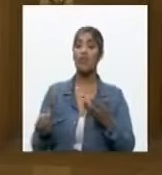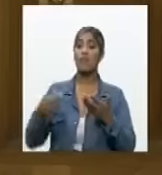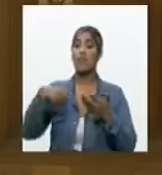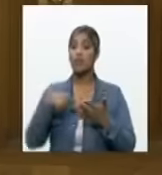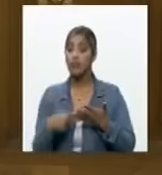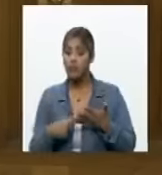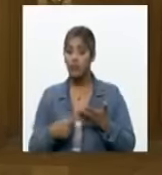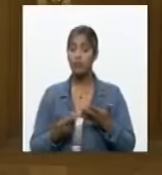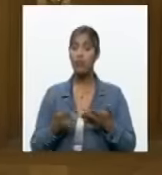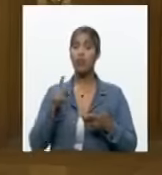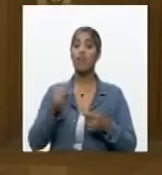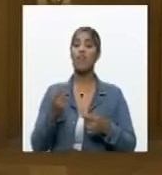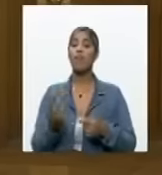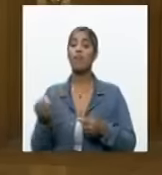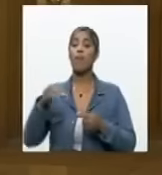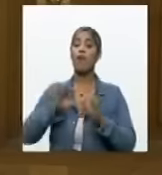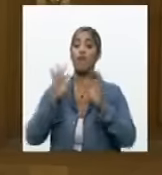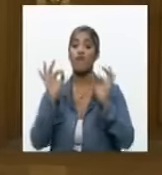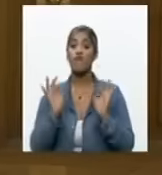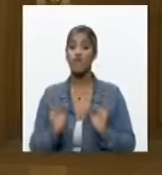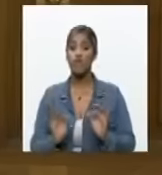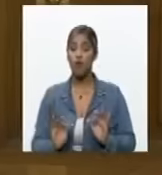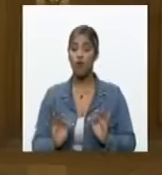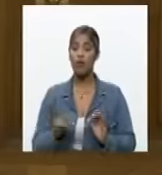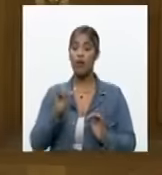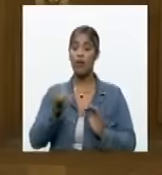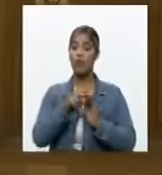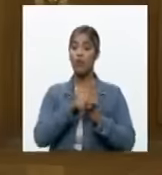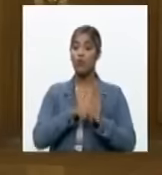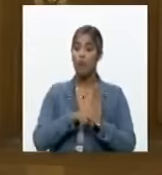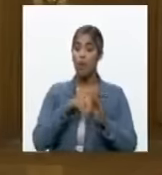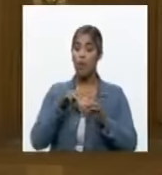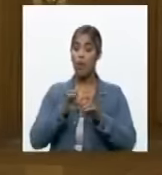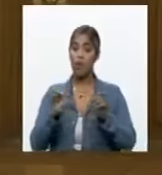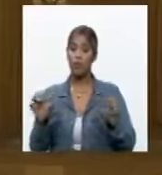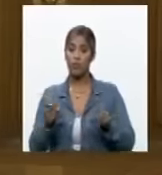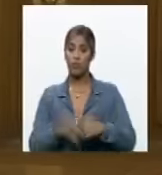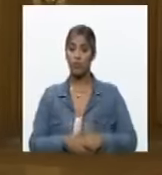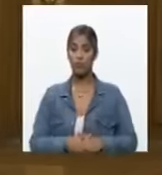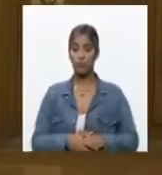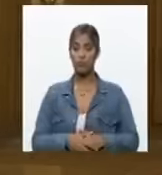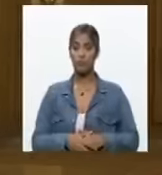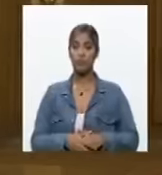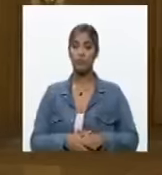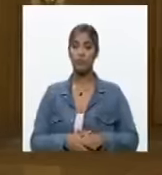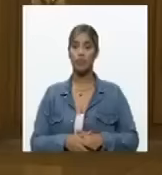adecuados, y el desdén para la formalidad y las reglas educacionales.